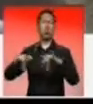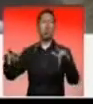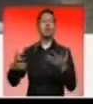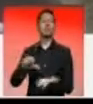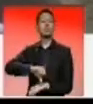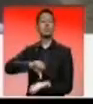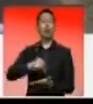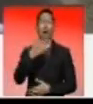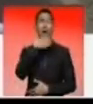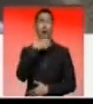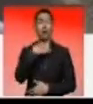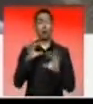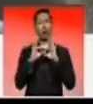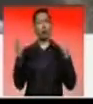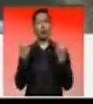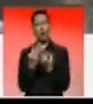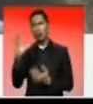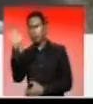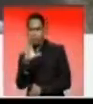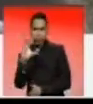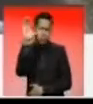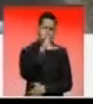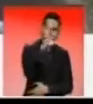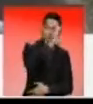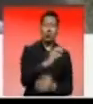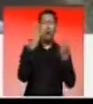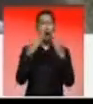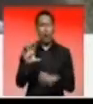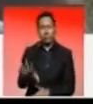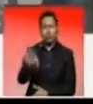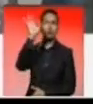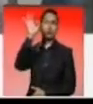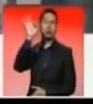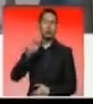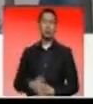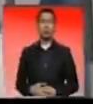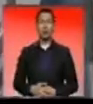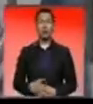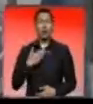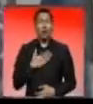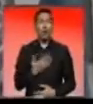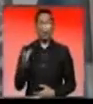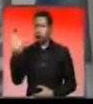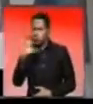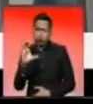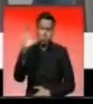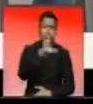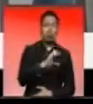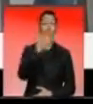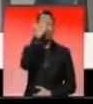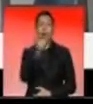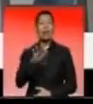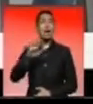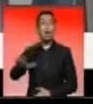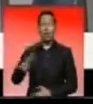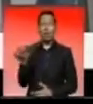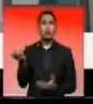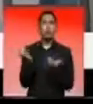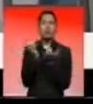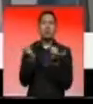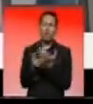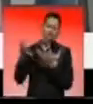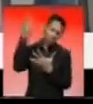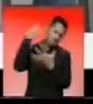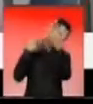lo buscaron por todas partes, hasta dar con su ser querido. Voy y le veo porque él estaba tapado